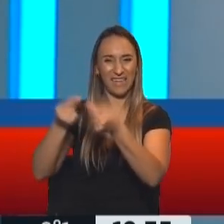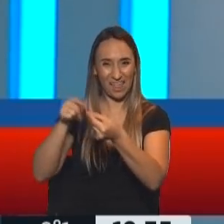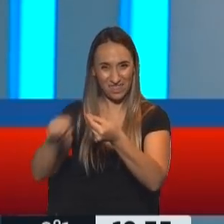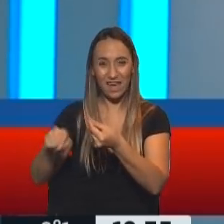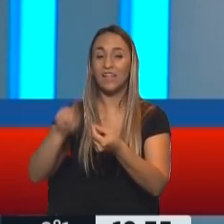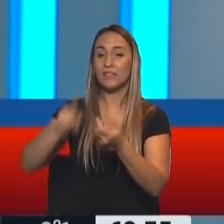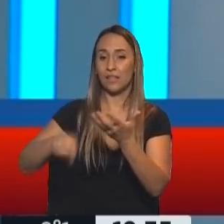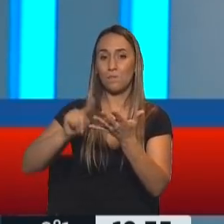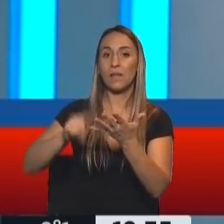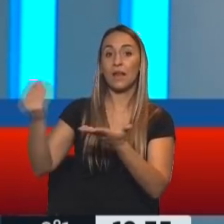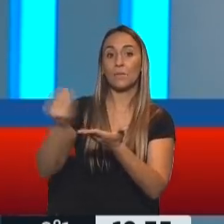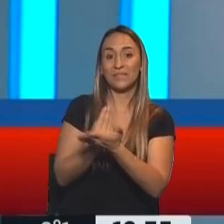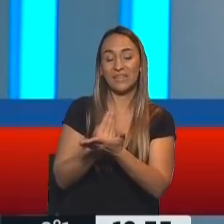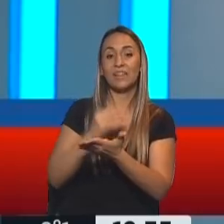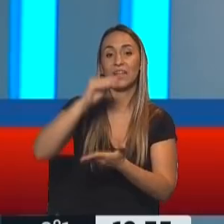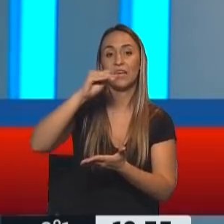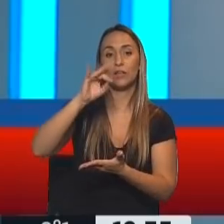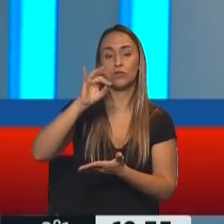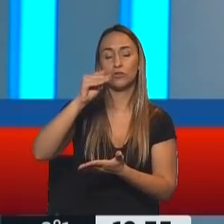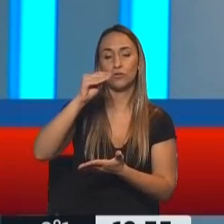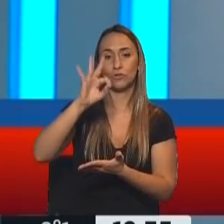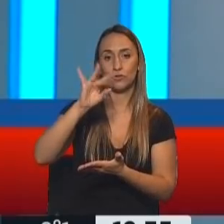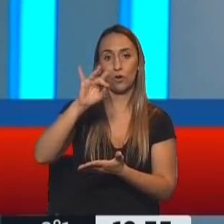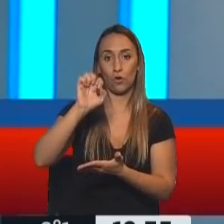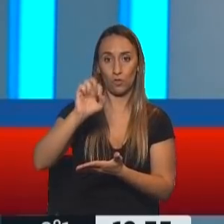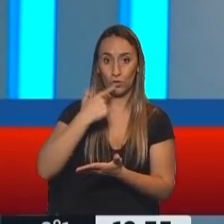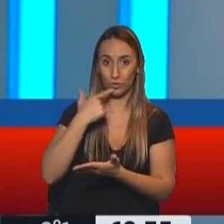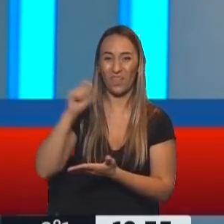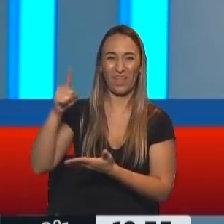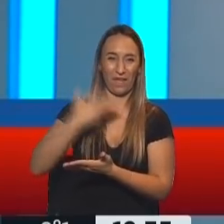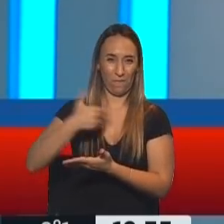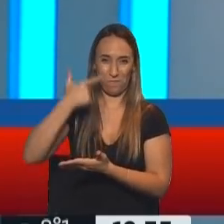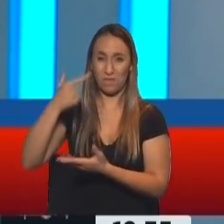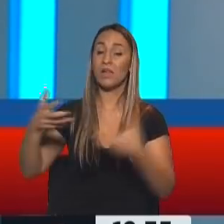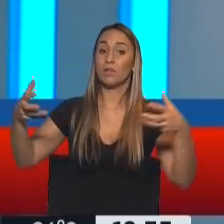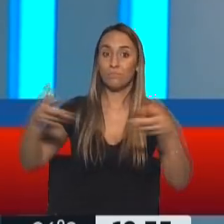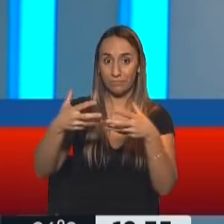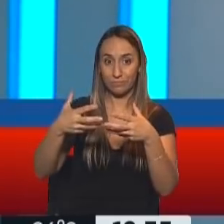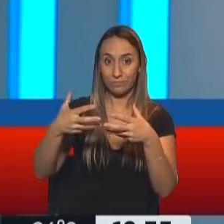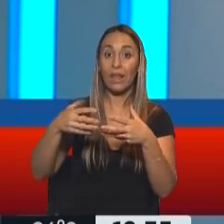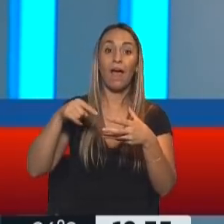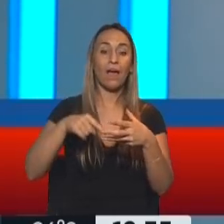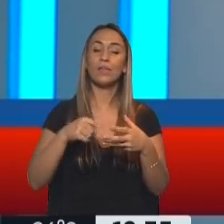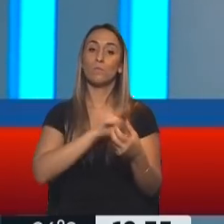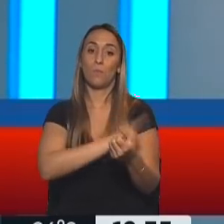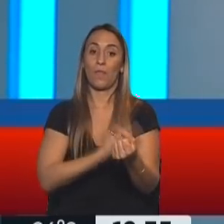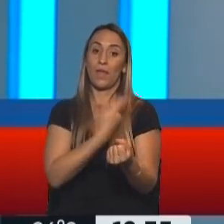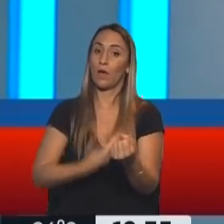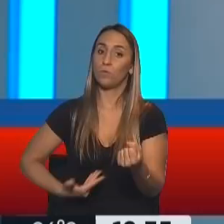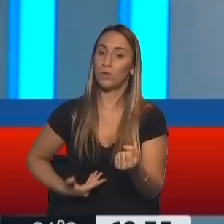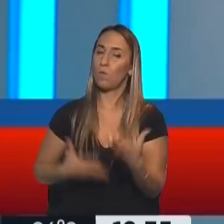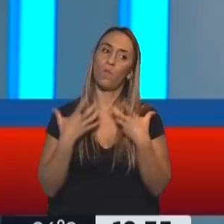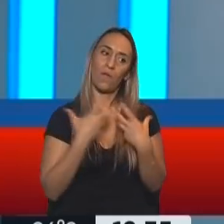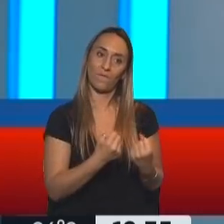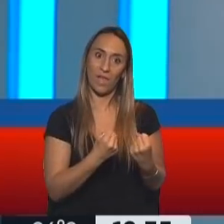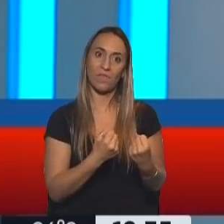Monetario Internacional, Sergio Chodos. Es el momento en el cual el Ejecutivo va a defender el acuerdo con el Fondo